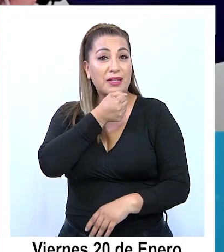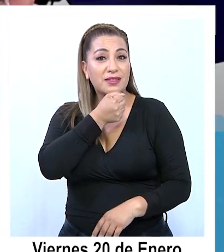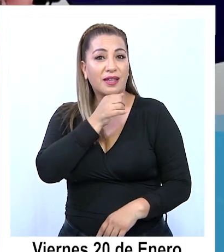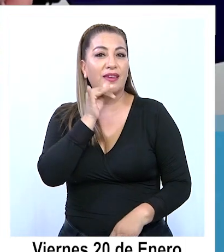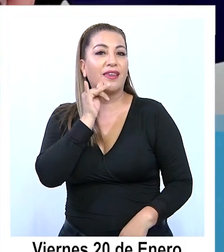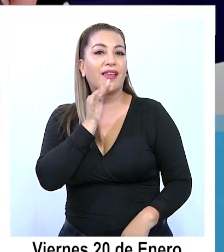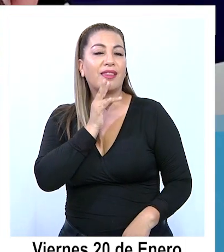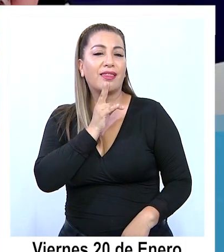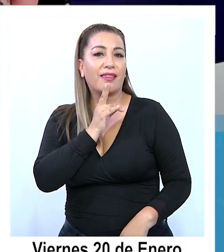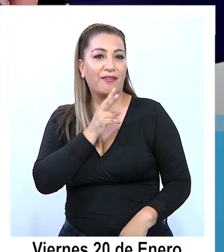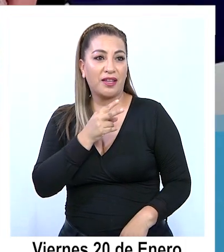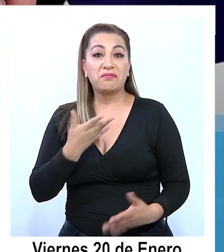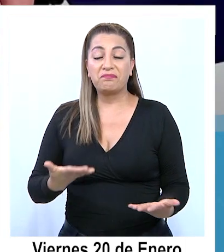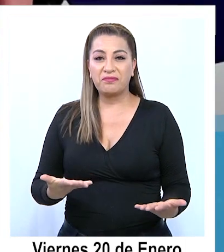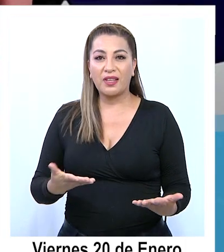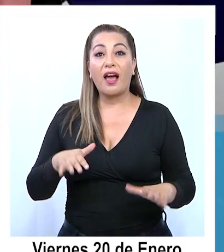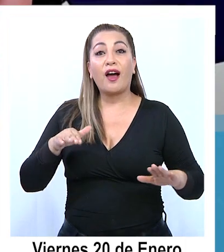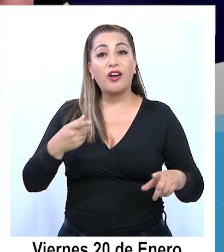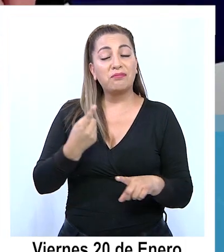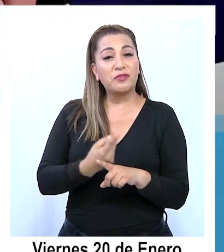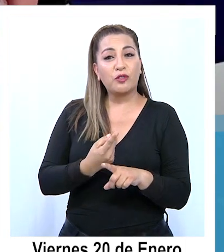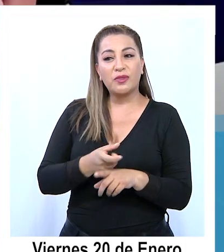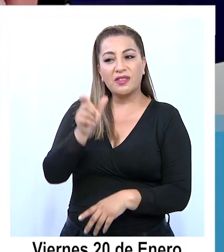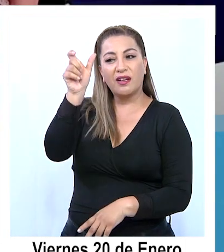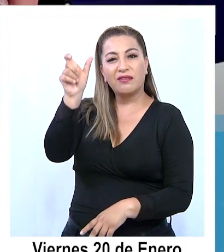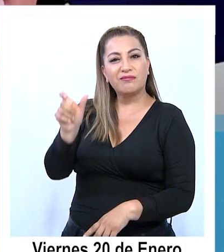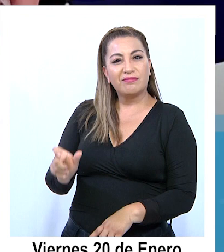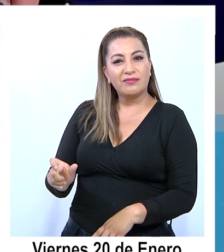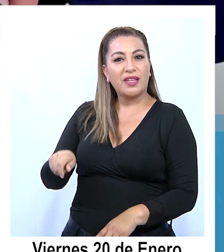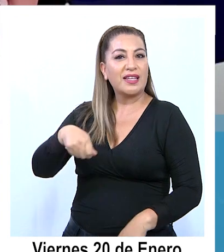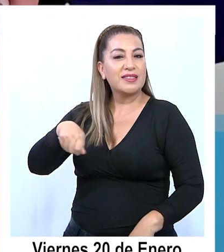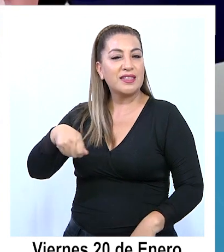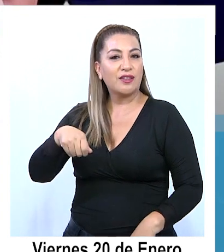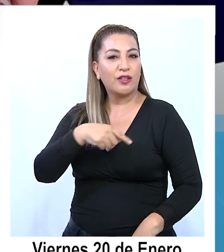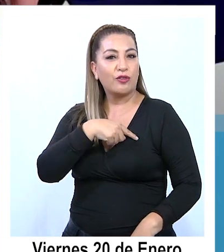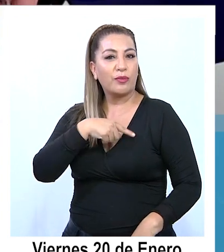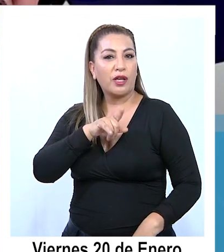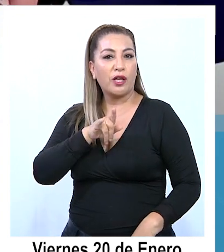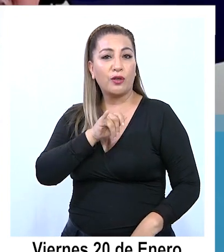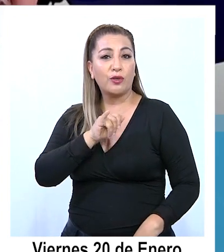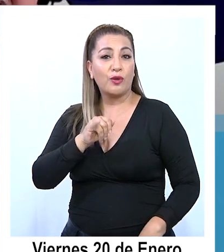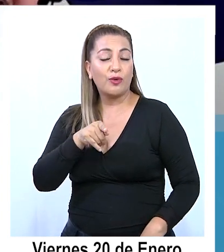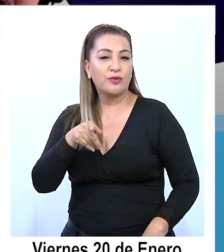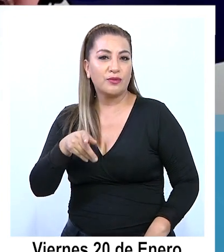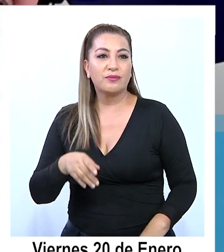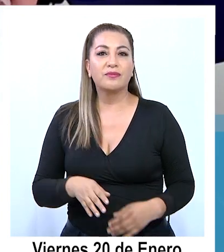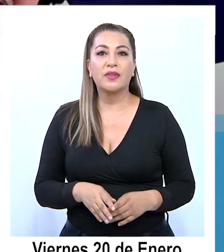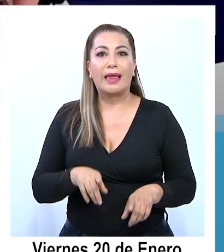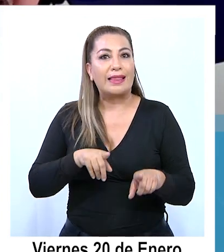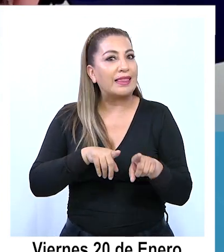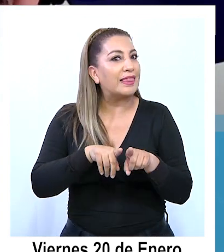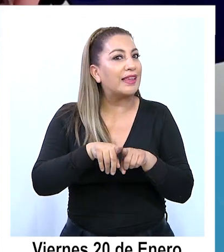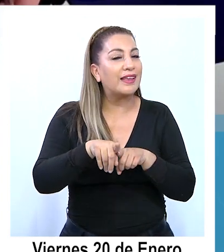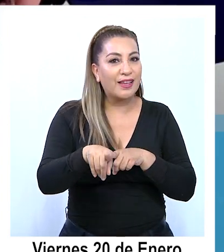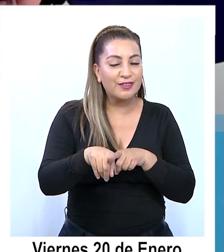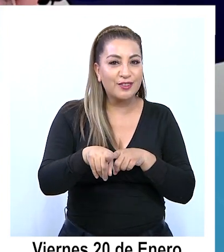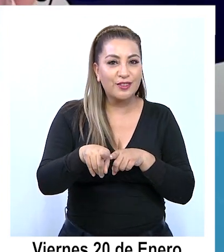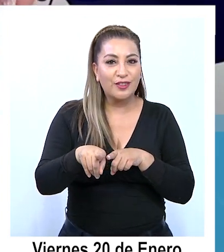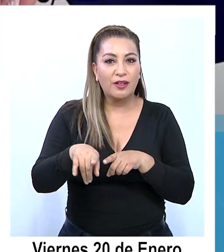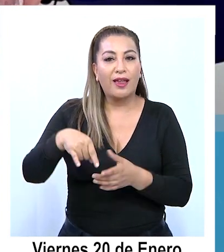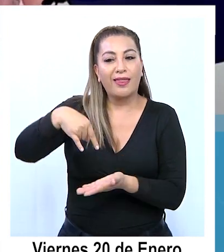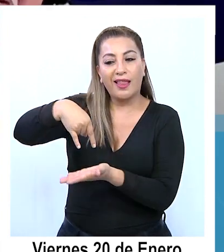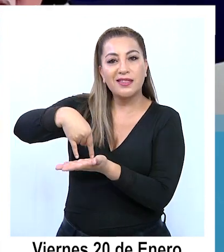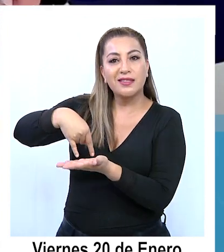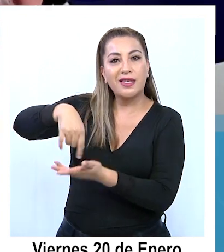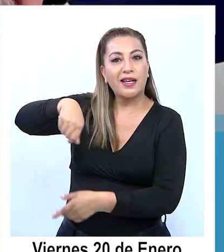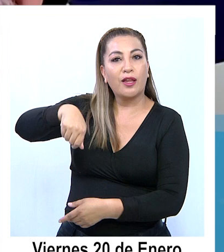Especial de prensa en Iquique Televisión, en esta oportunidad para conversar con la senadora Luz Ebensperger, directamente desde el Senado.